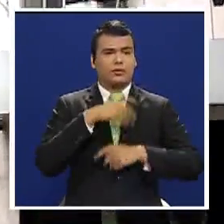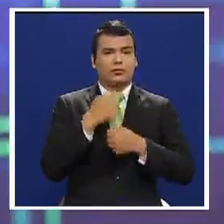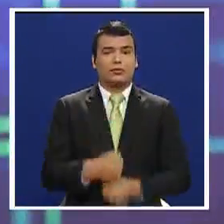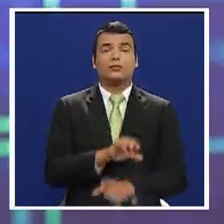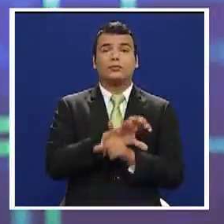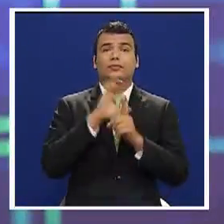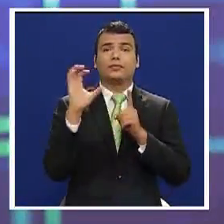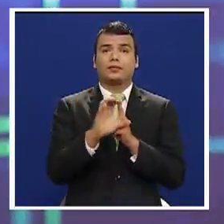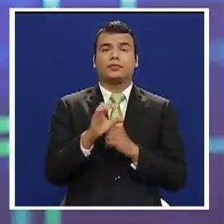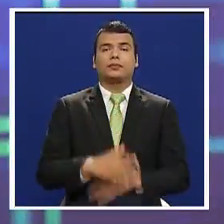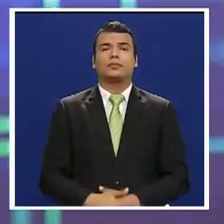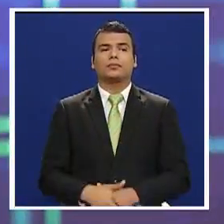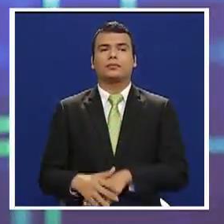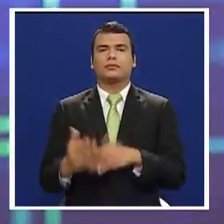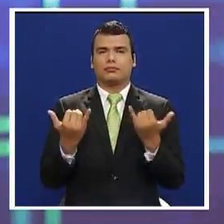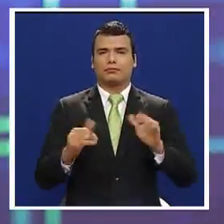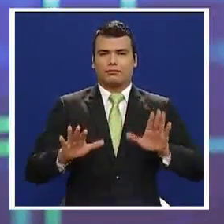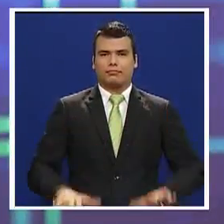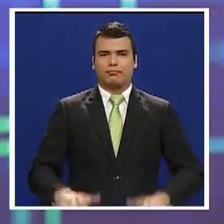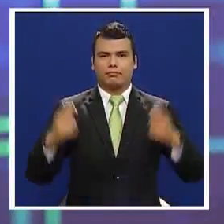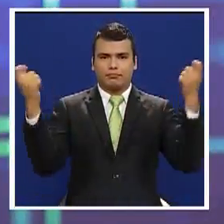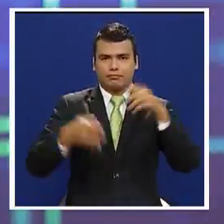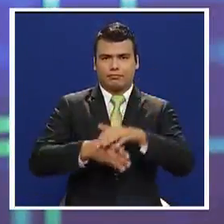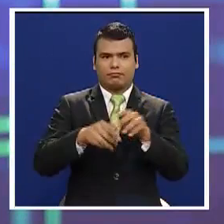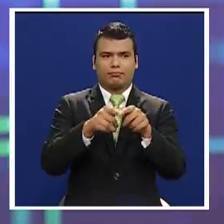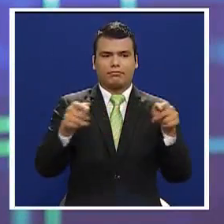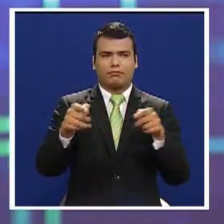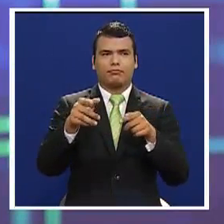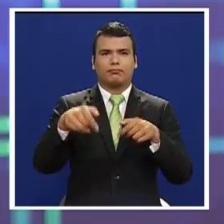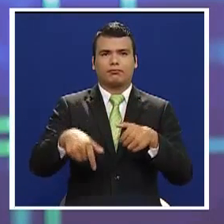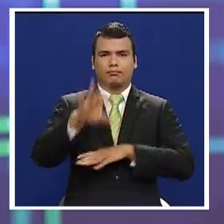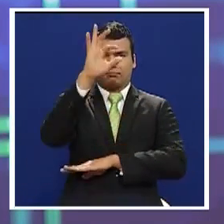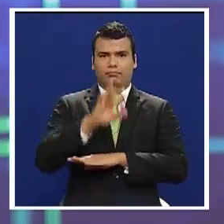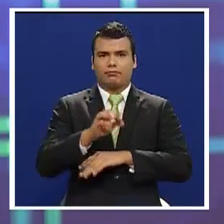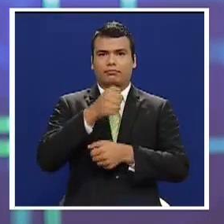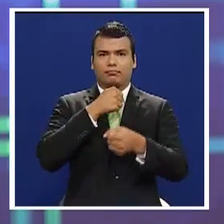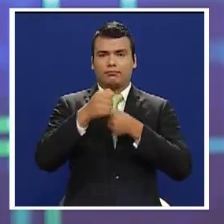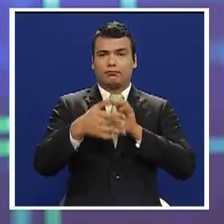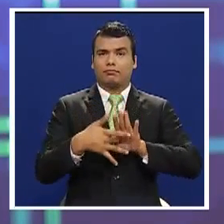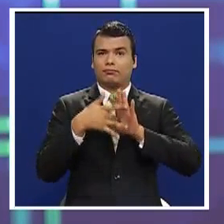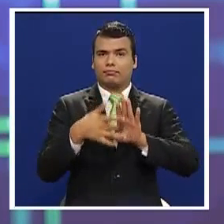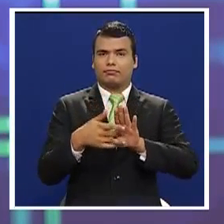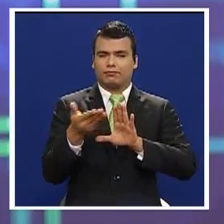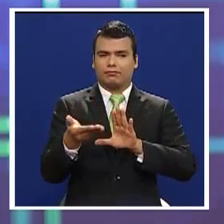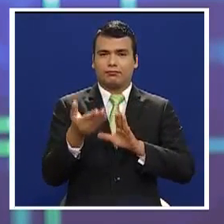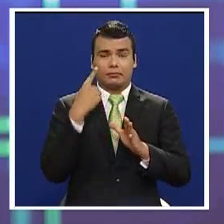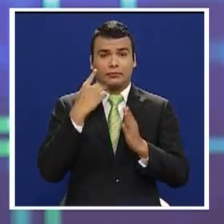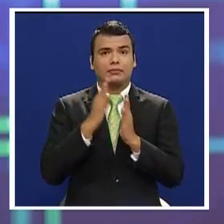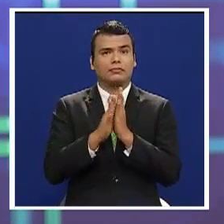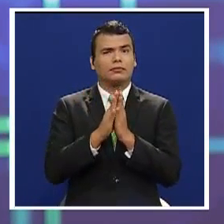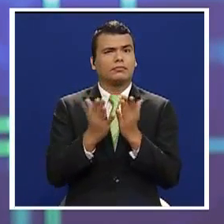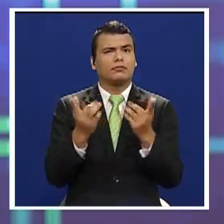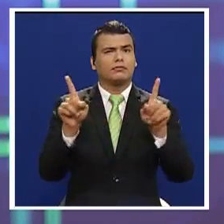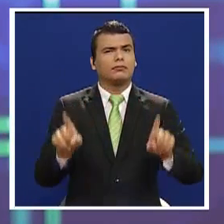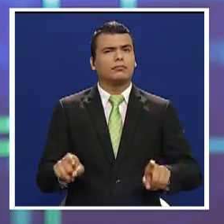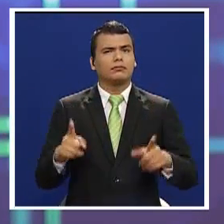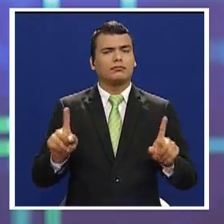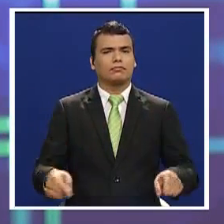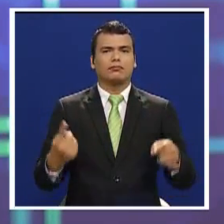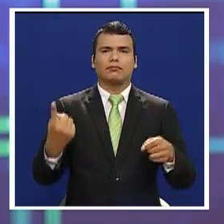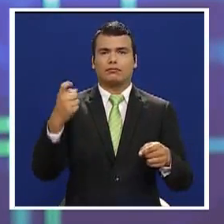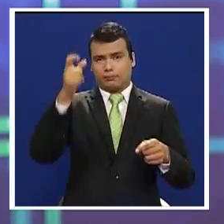fachadas, pero adentro hemos destruido todo el patrimonio arquitectónico de la ciudad. También los concejales pidieron que la remodelación se